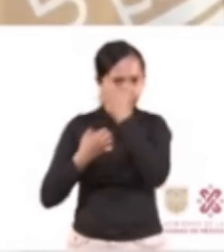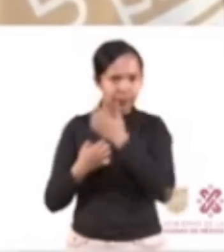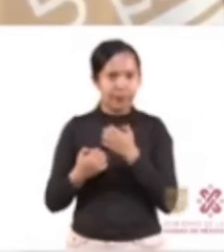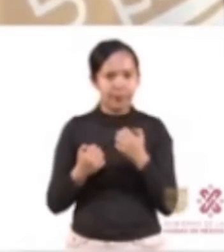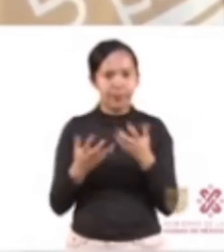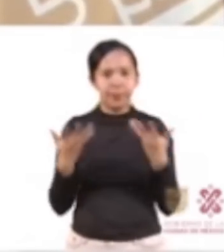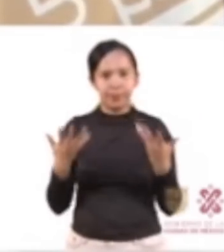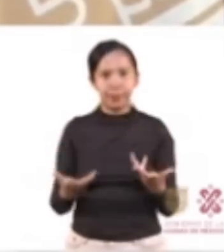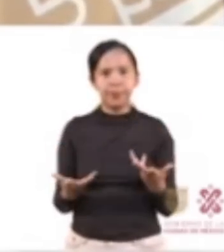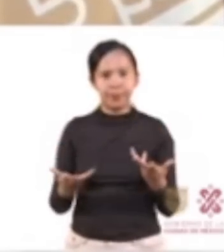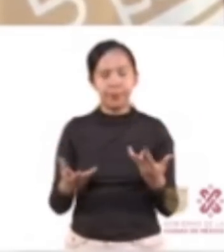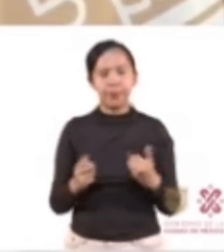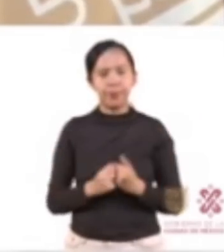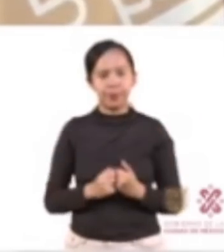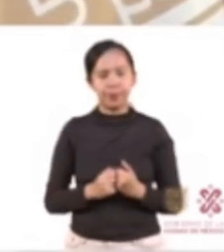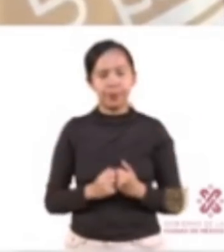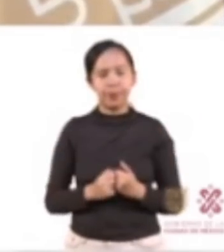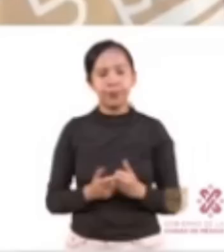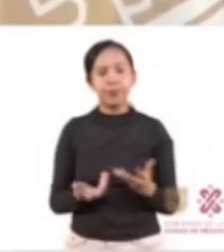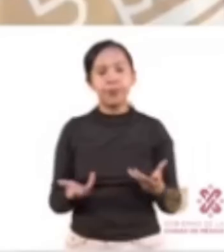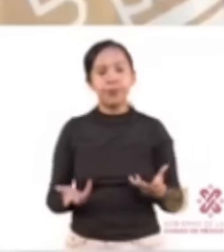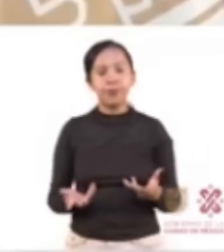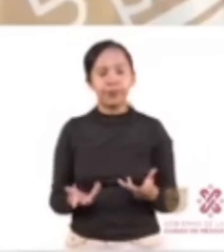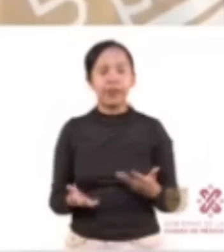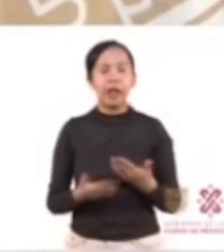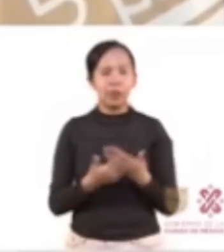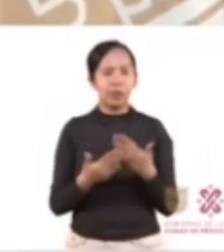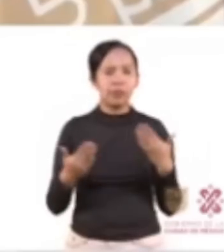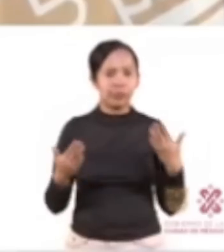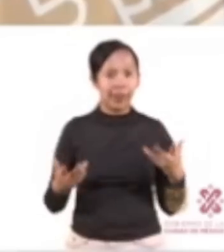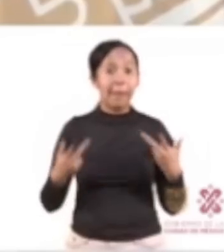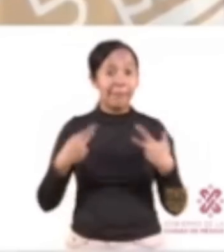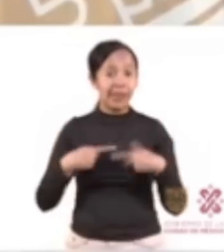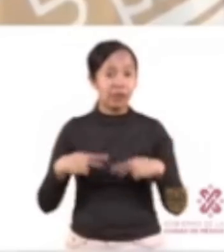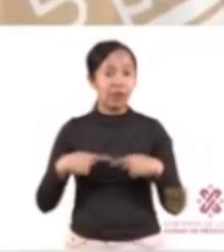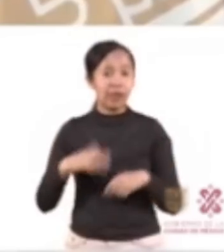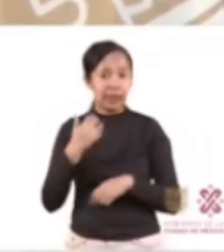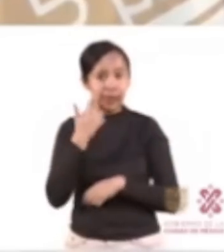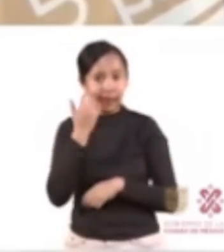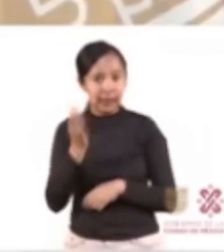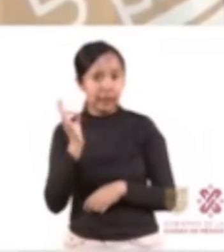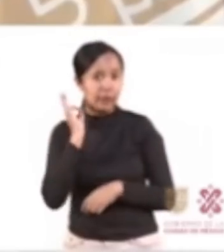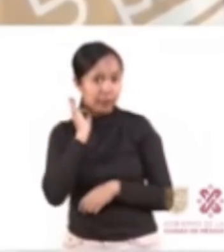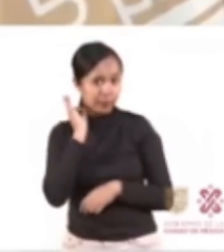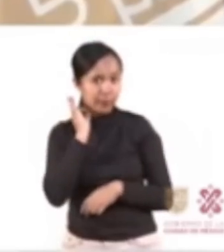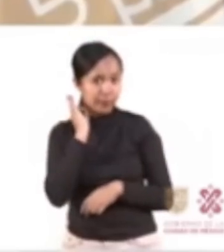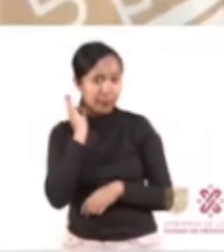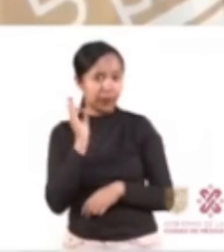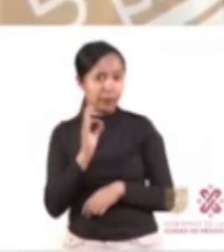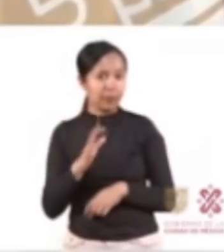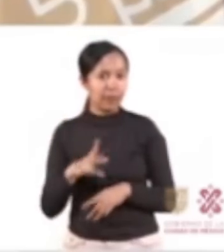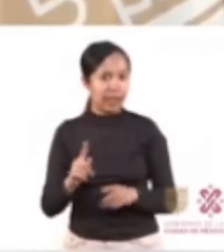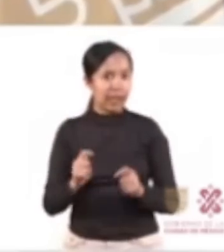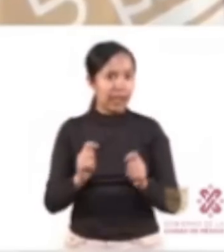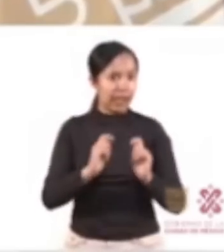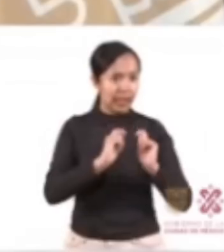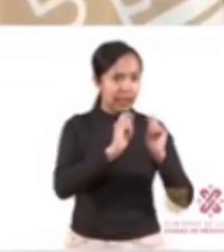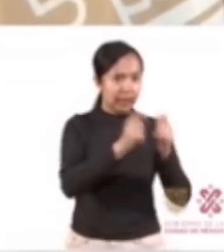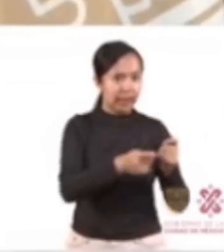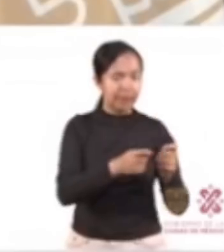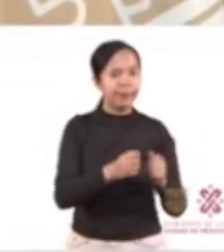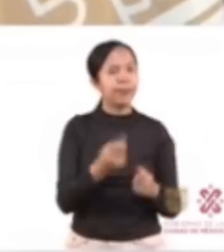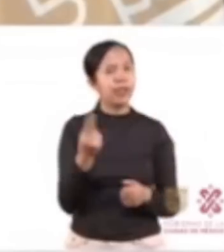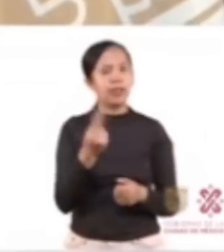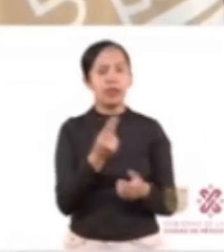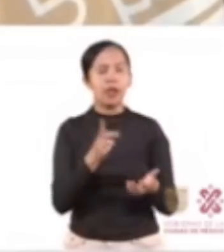a muchos más personas que quieran ser fiscal o fiscales, que se presente como en el caso de los derechos